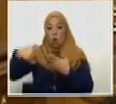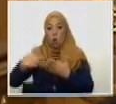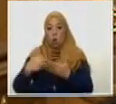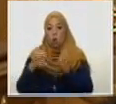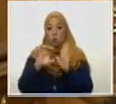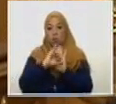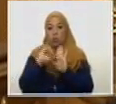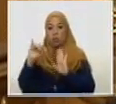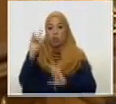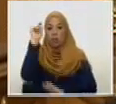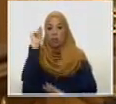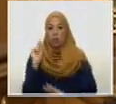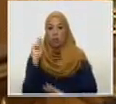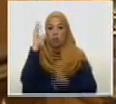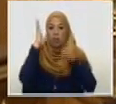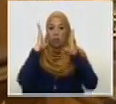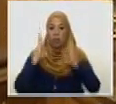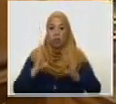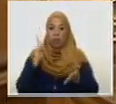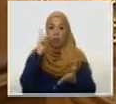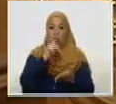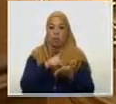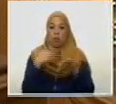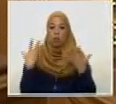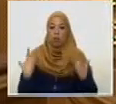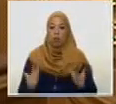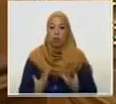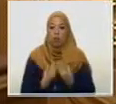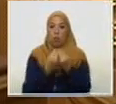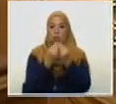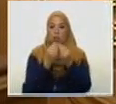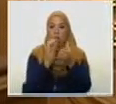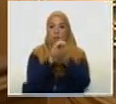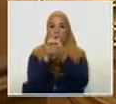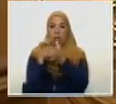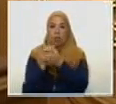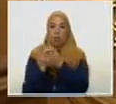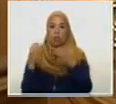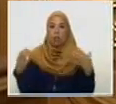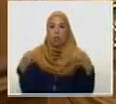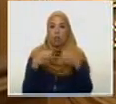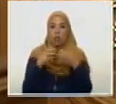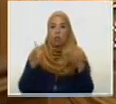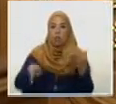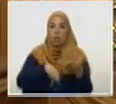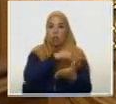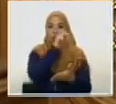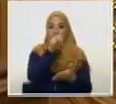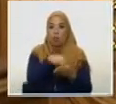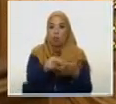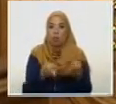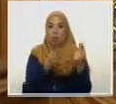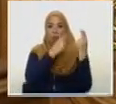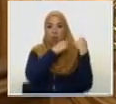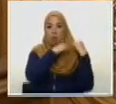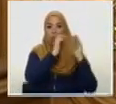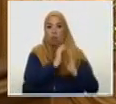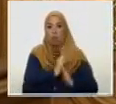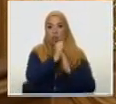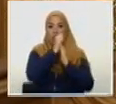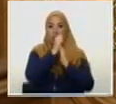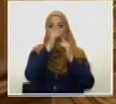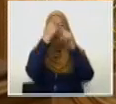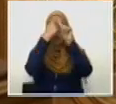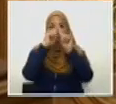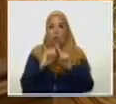Nacional Constituyente. Me acompañan en este acto los compañeros integrantes de la Dirección Superior de las áreas medulares del